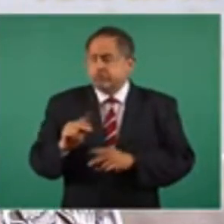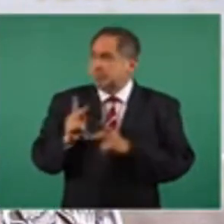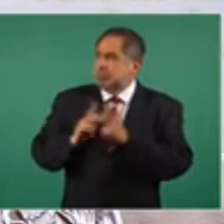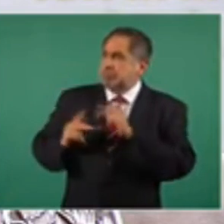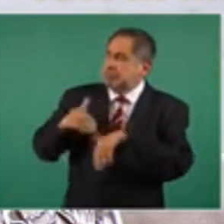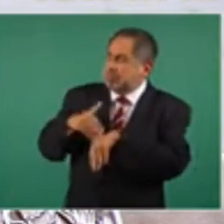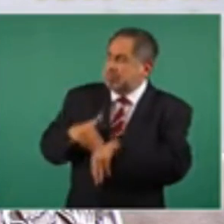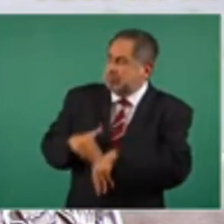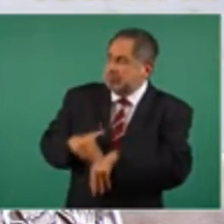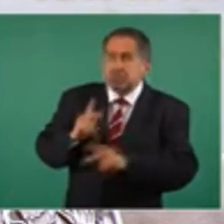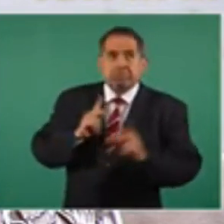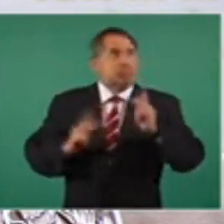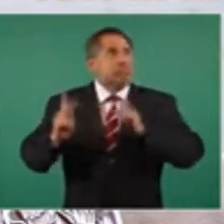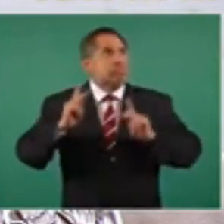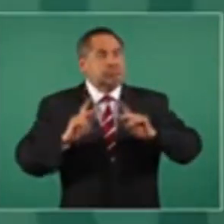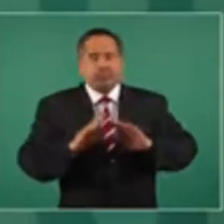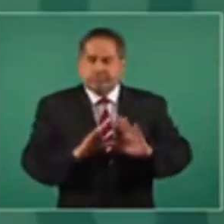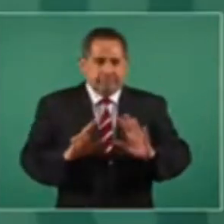a